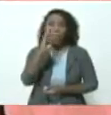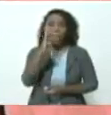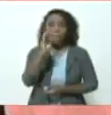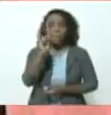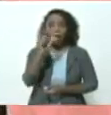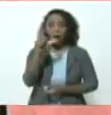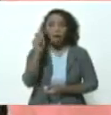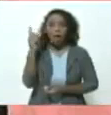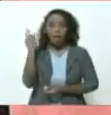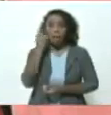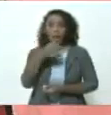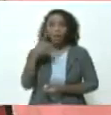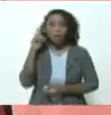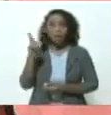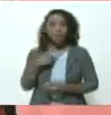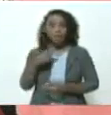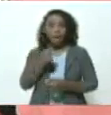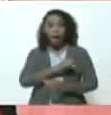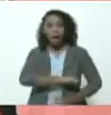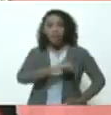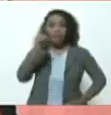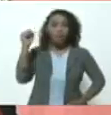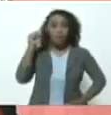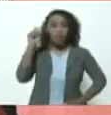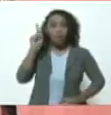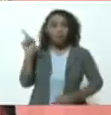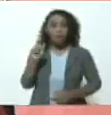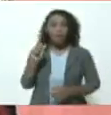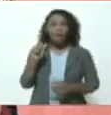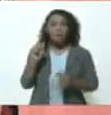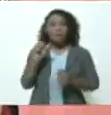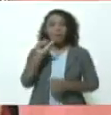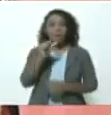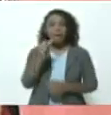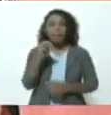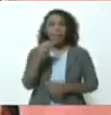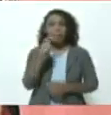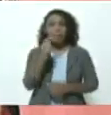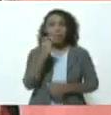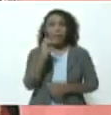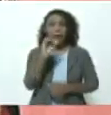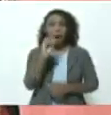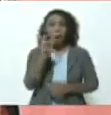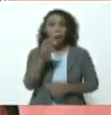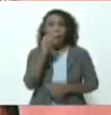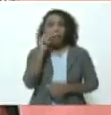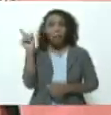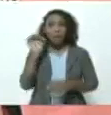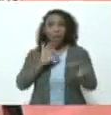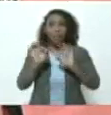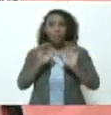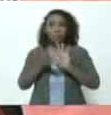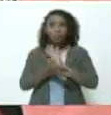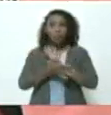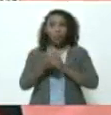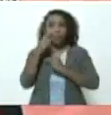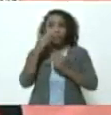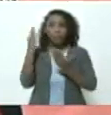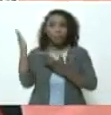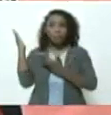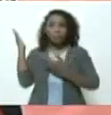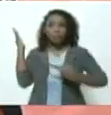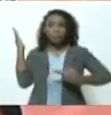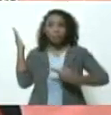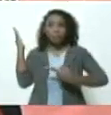Interpreto a el Libertador de Oriente, Santiago Mariño, ese personaje que está allá. El Libertador de Oriente, el segundo a